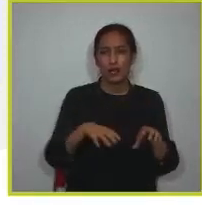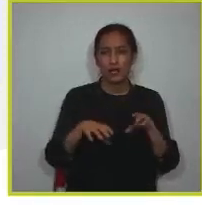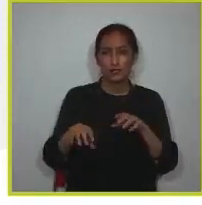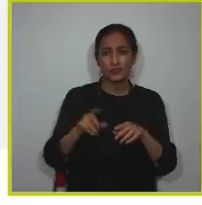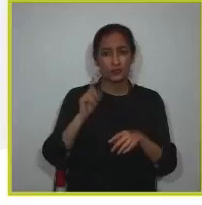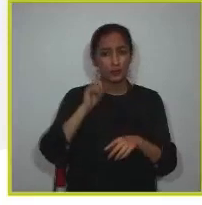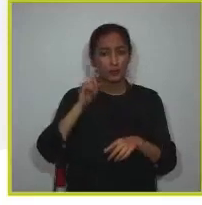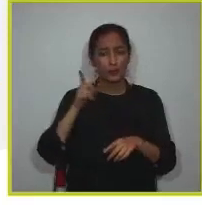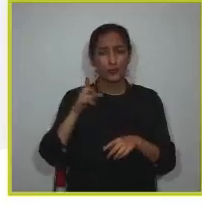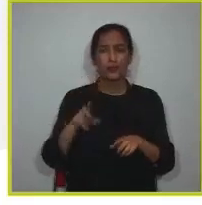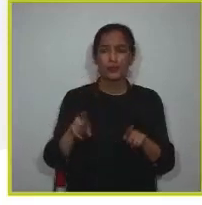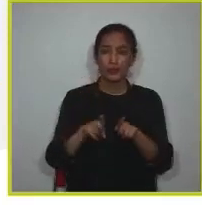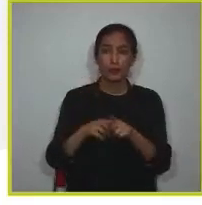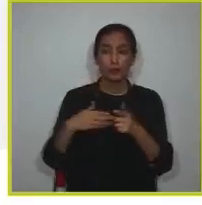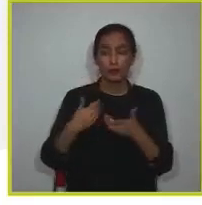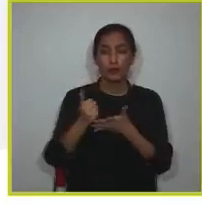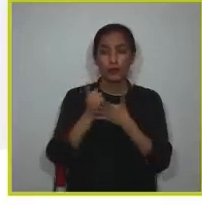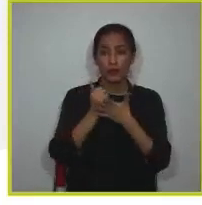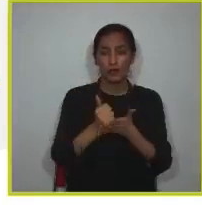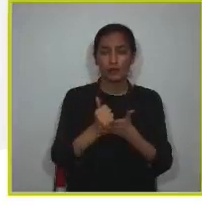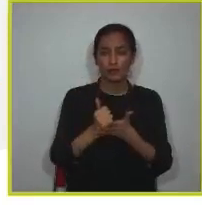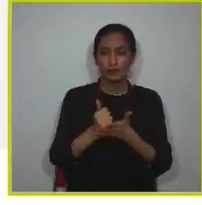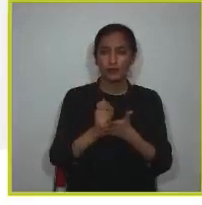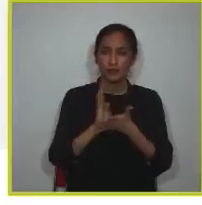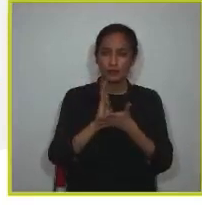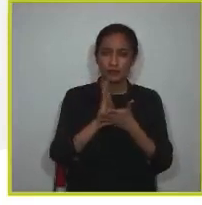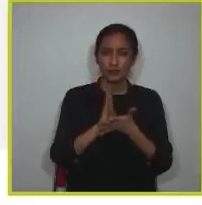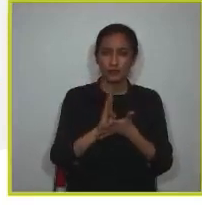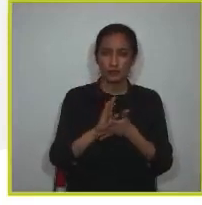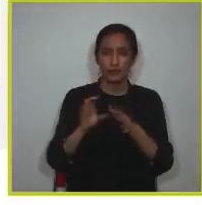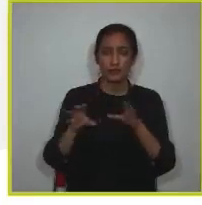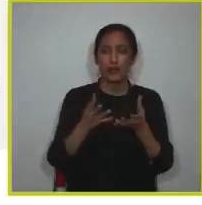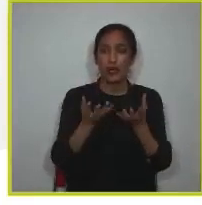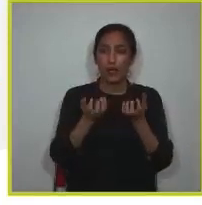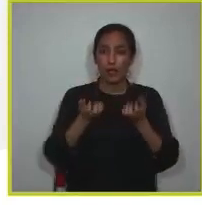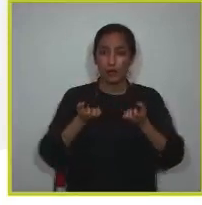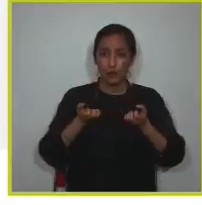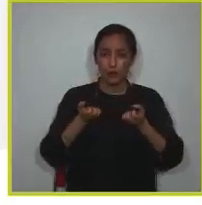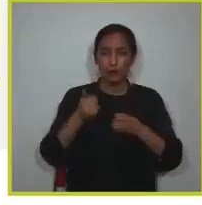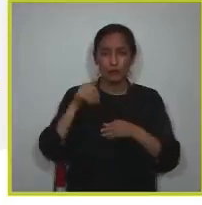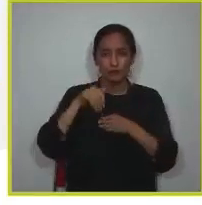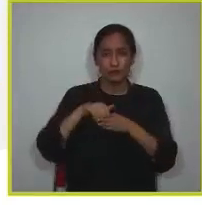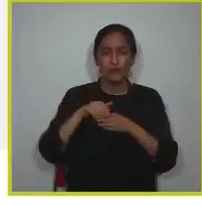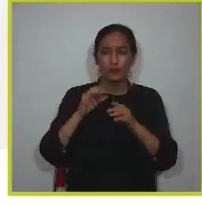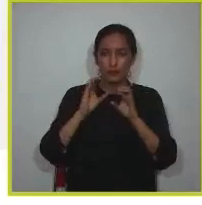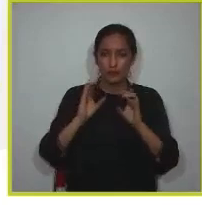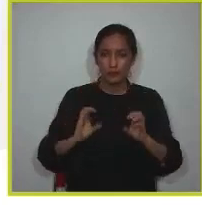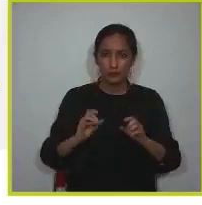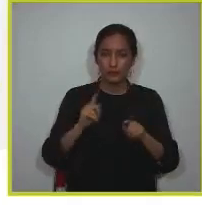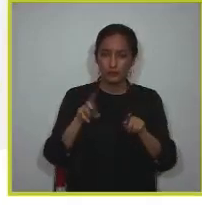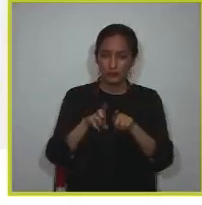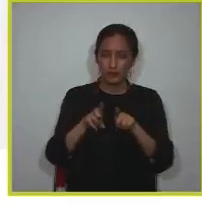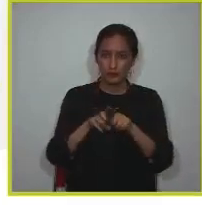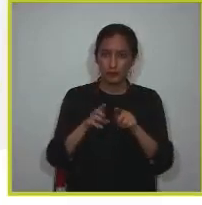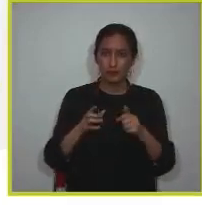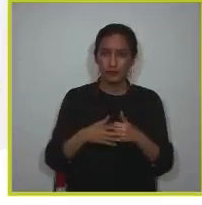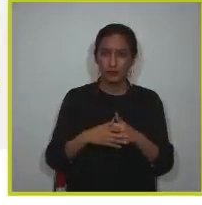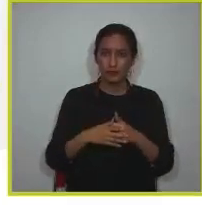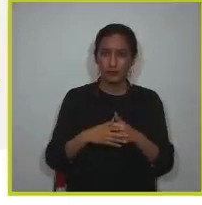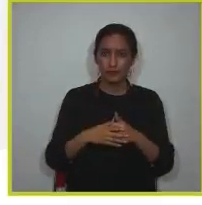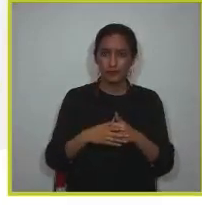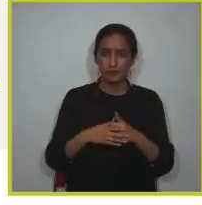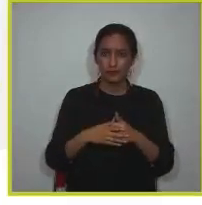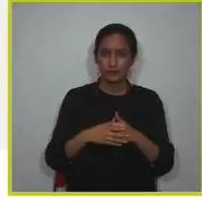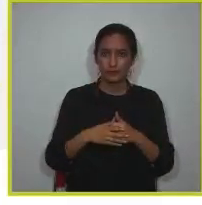incumplir y cuán beneficioso en realidad y e implica ahorros también para la ciudadanía y obviamente también para